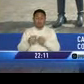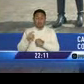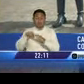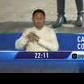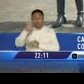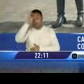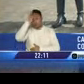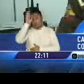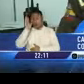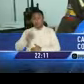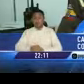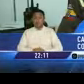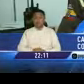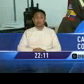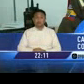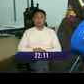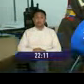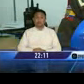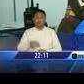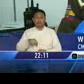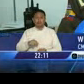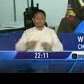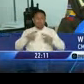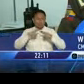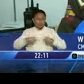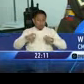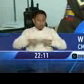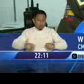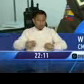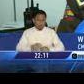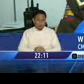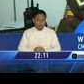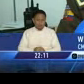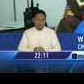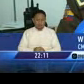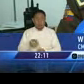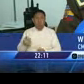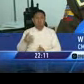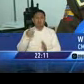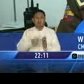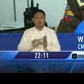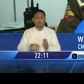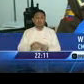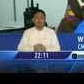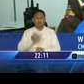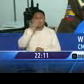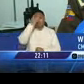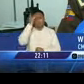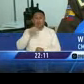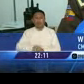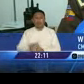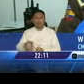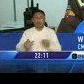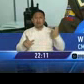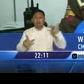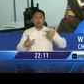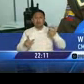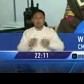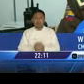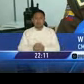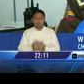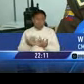una casa de salud. Y la investigación tiene que determinar cuál fue la motivación de esto, o lo estuvieron